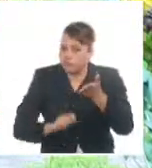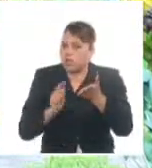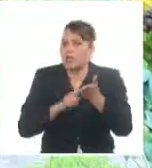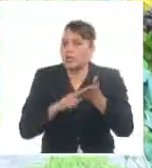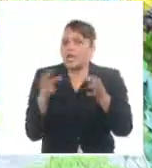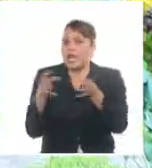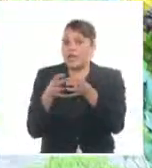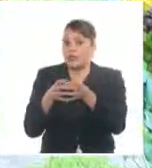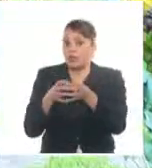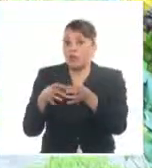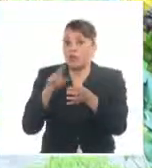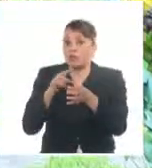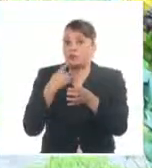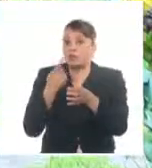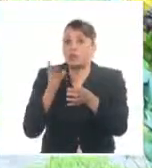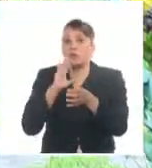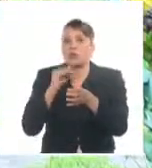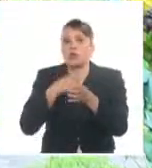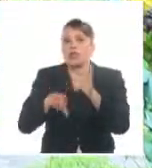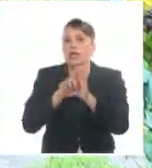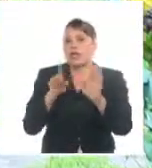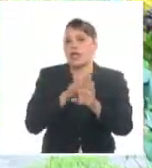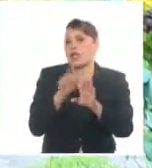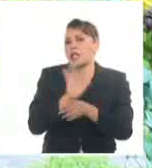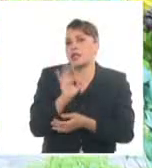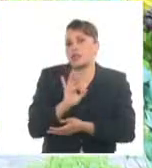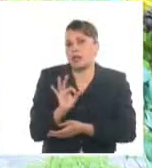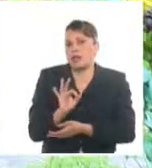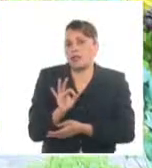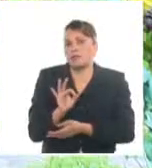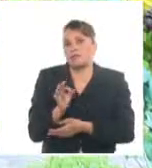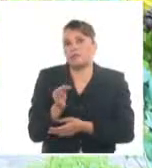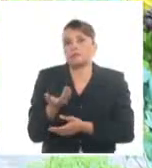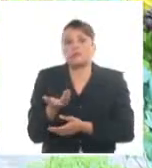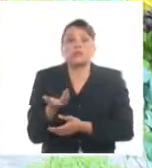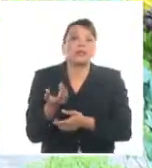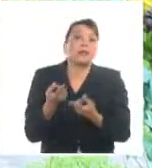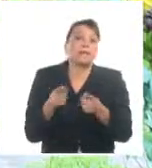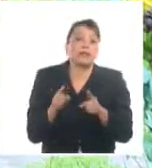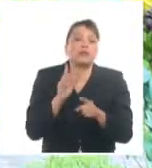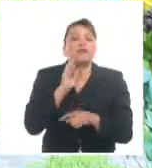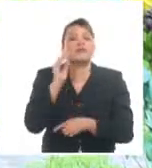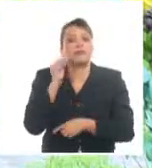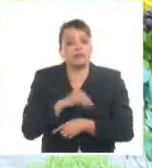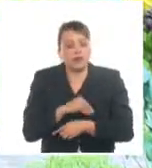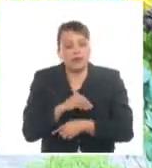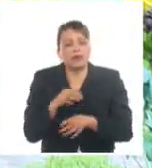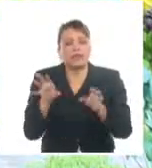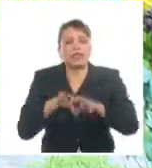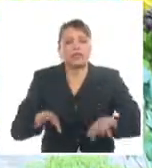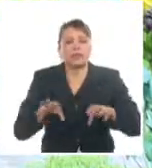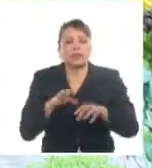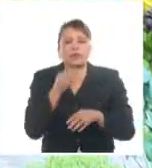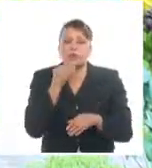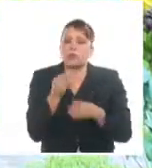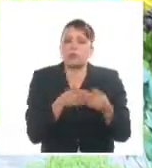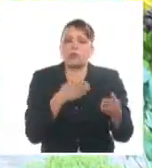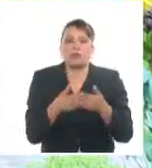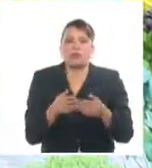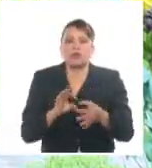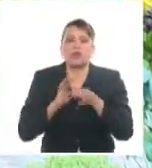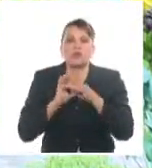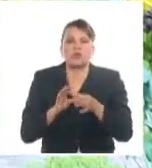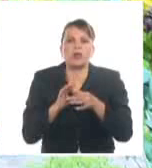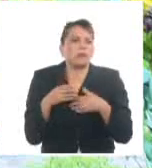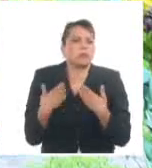ese momento no está haciendo nada ilegal ni inconstitucional. Él sabe que está pasando, pero ¿dónde está lo grave, lo